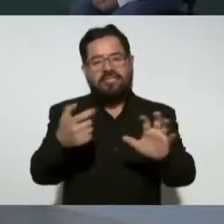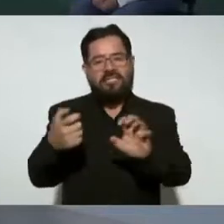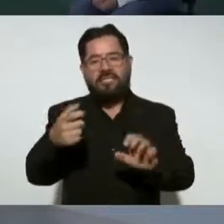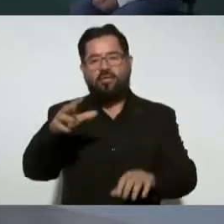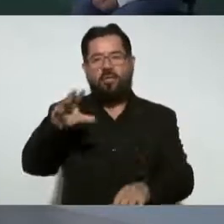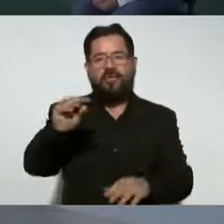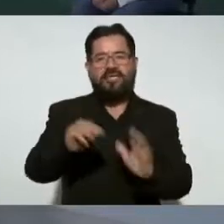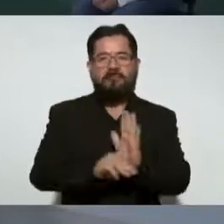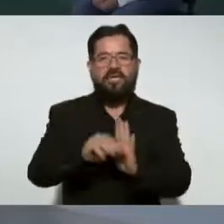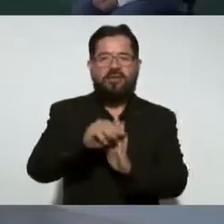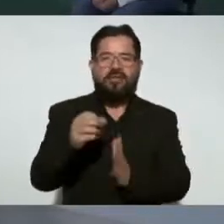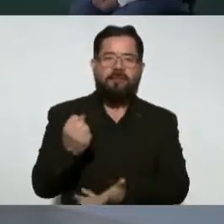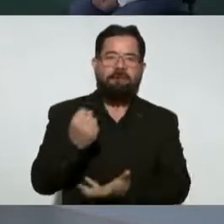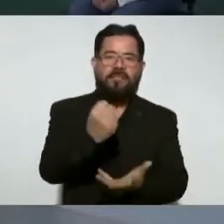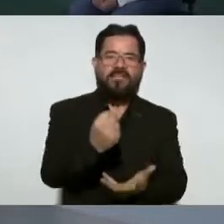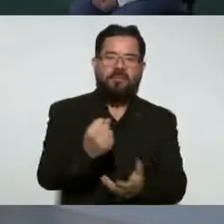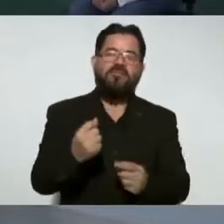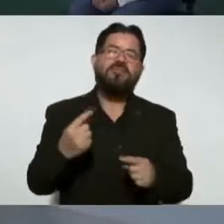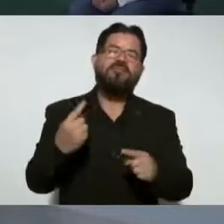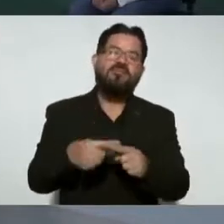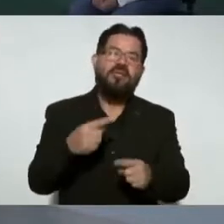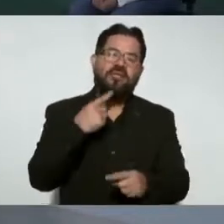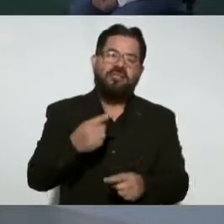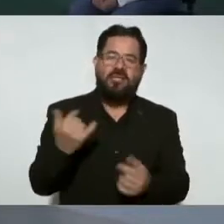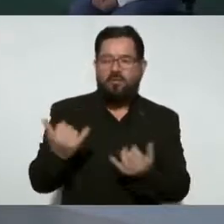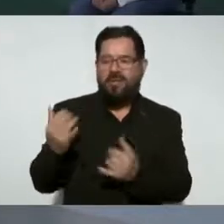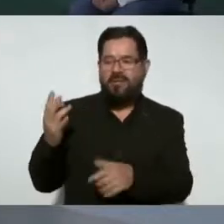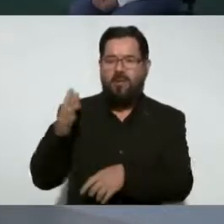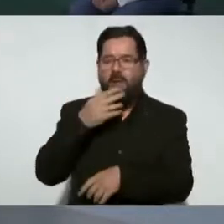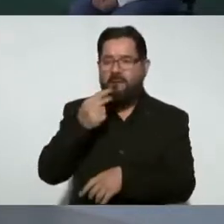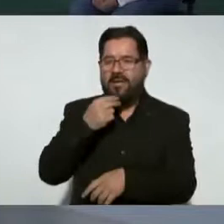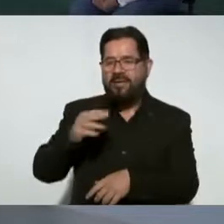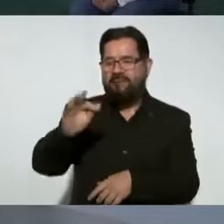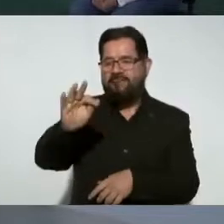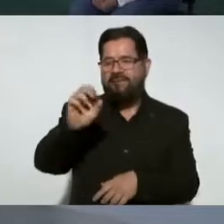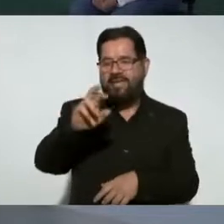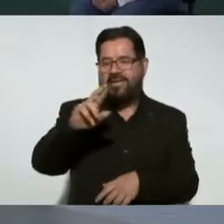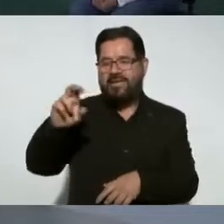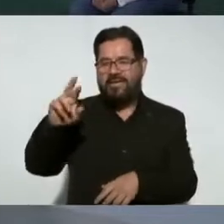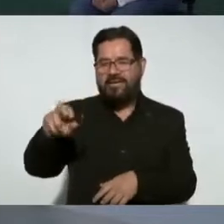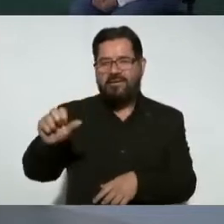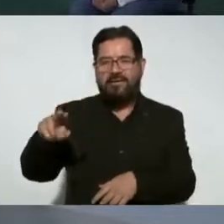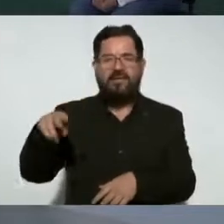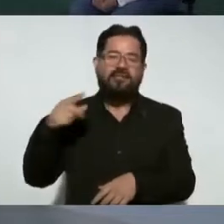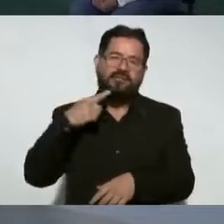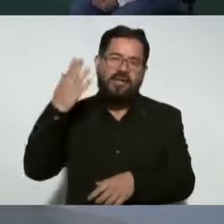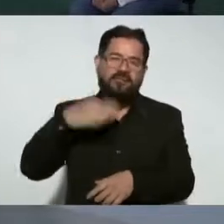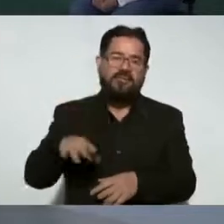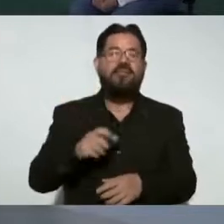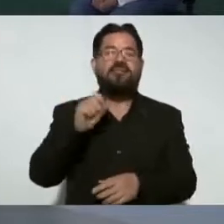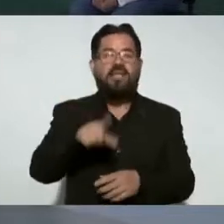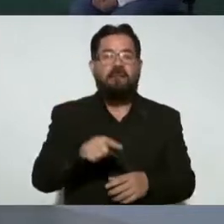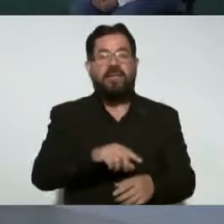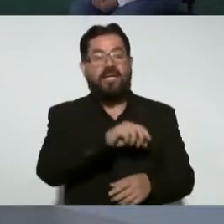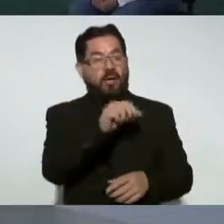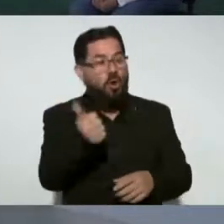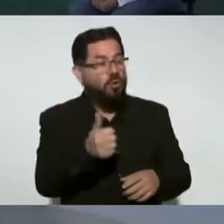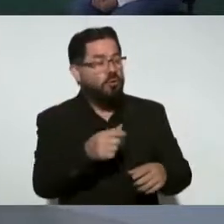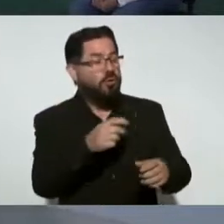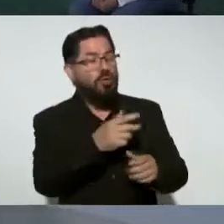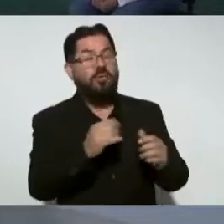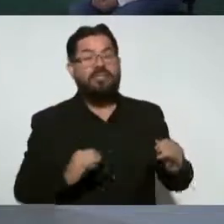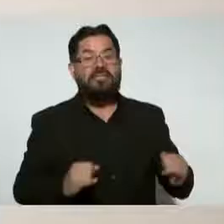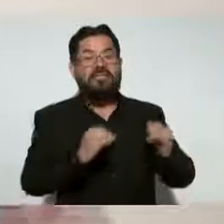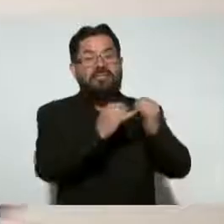aquí el señor Ferrer de INSABI. Tenemos que tener la validación de CENETEC, que es un instituto ahí que hay que